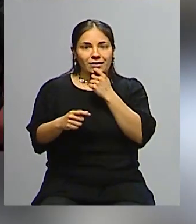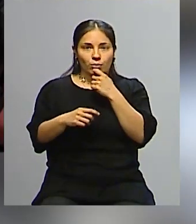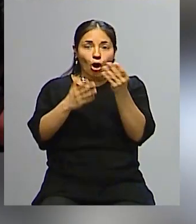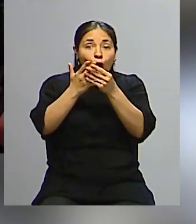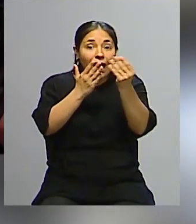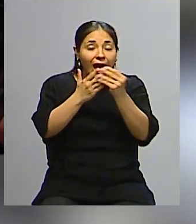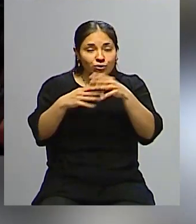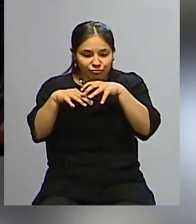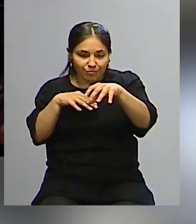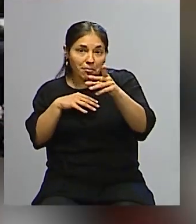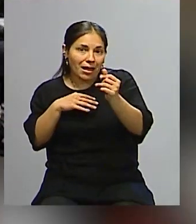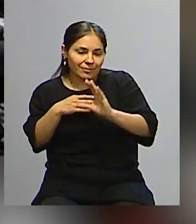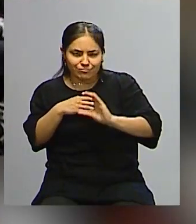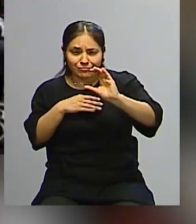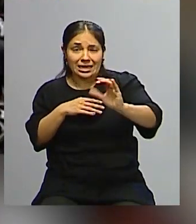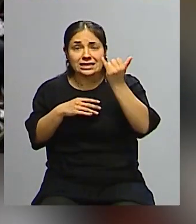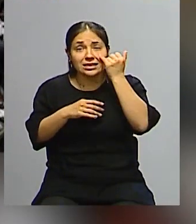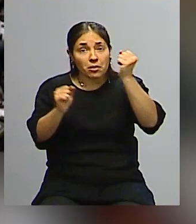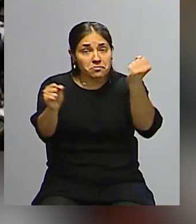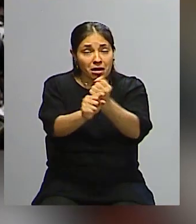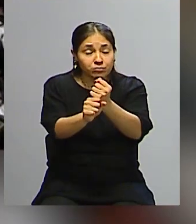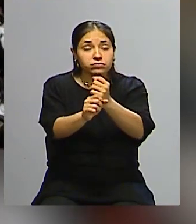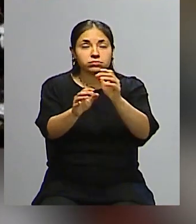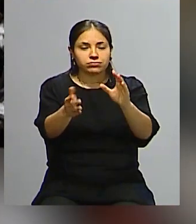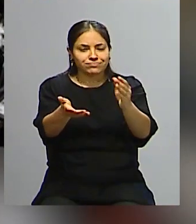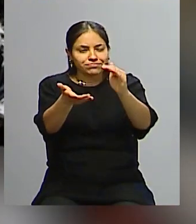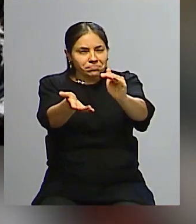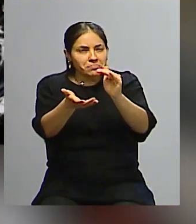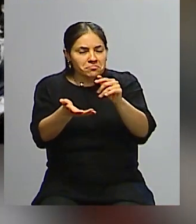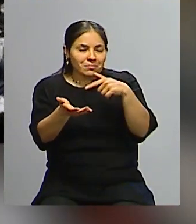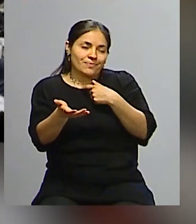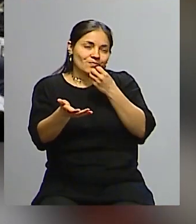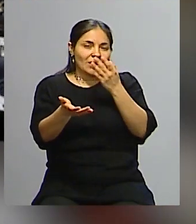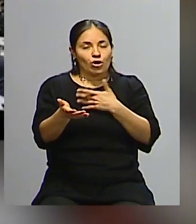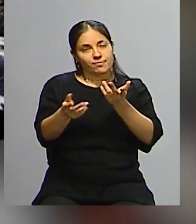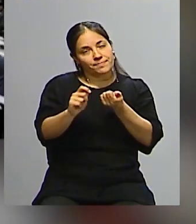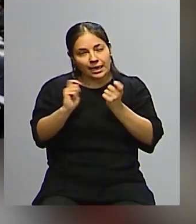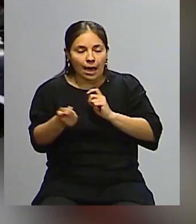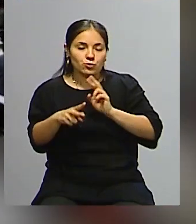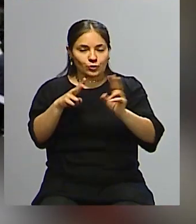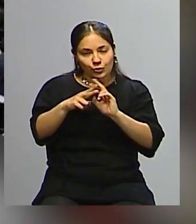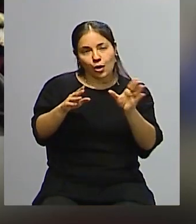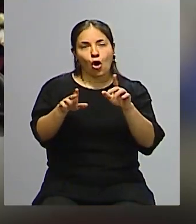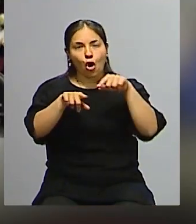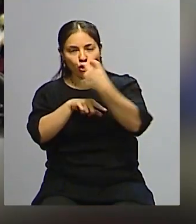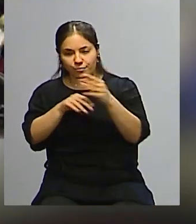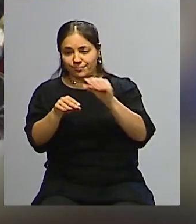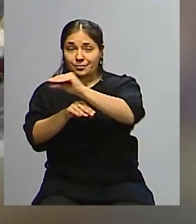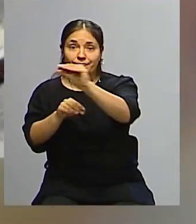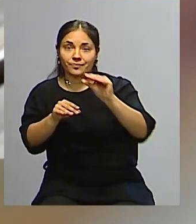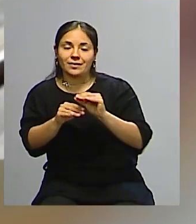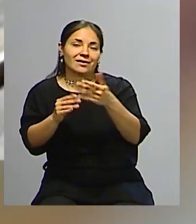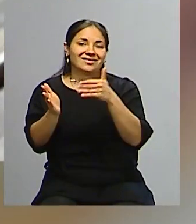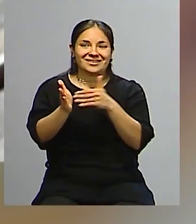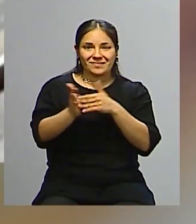gastos, la reacomodó, la reordenó para destinarlo a los gastos de salud. En la Argentina y Mendoza también existe